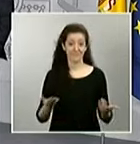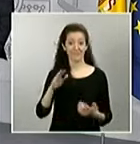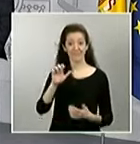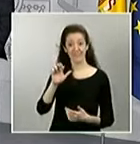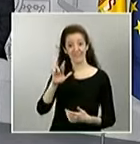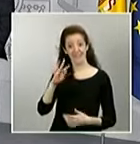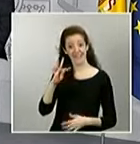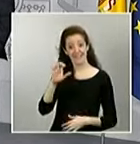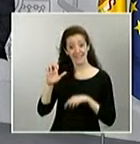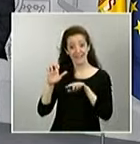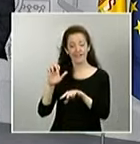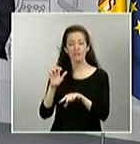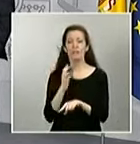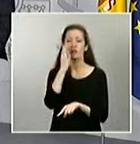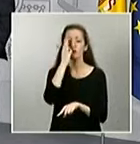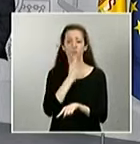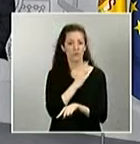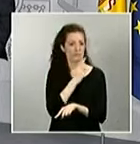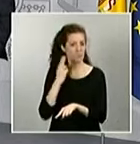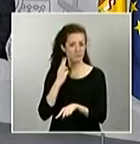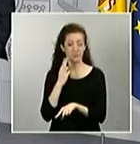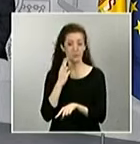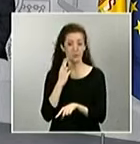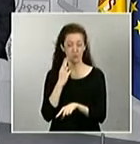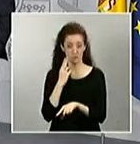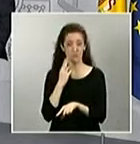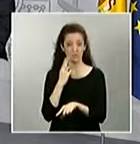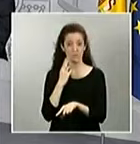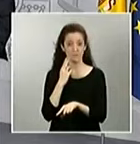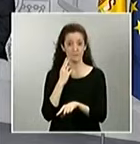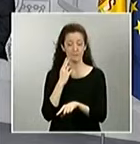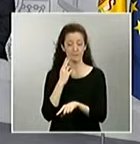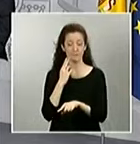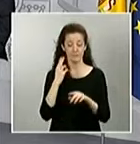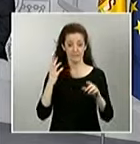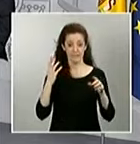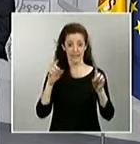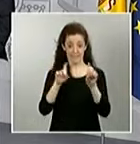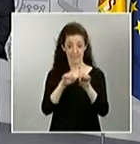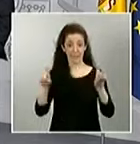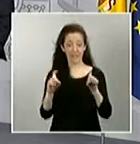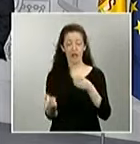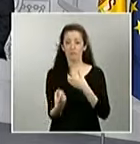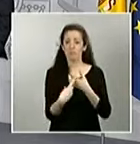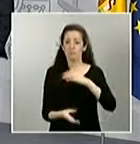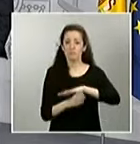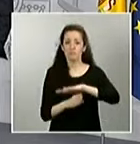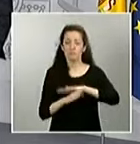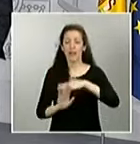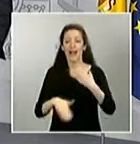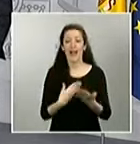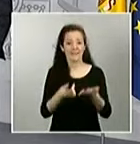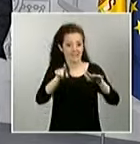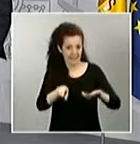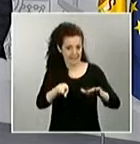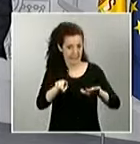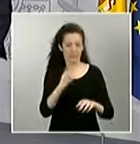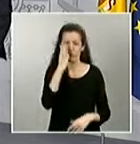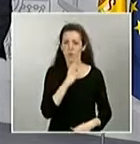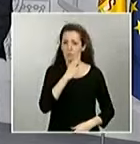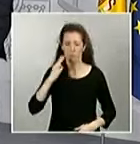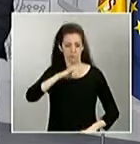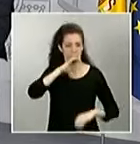de permanencia en la empresa durante seis meses. Por tanto, ante preguntas que a veces nos formulan, les señalo